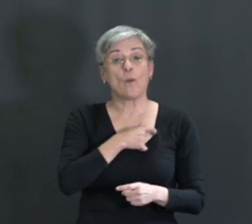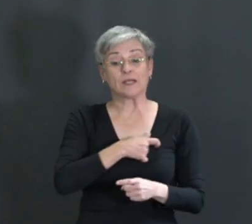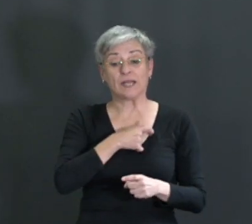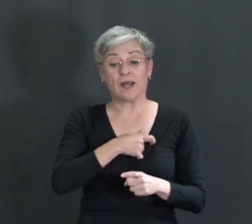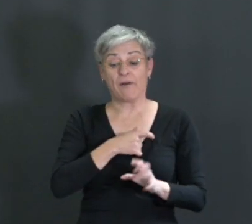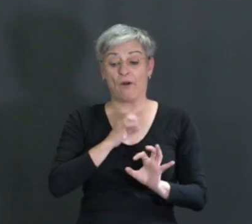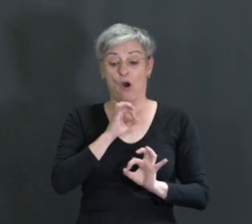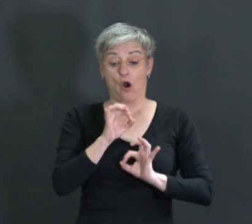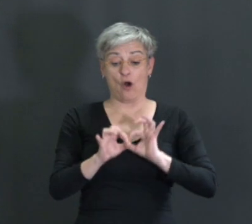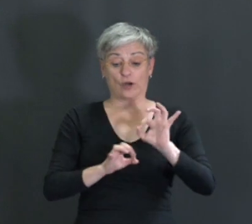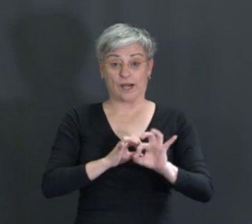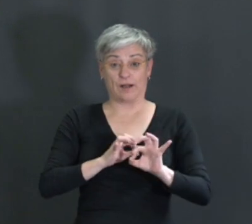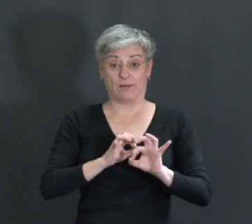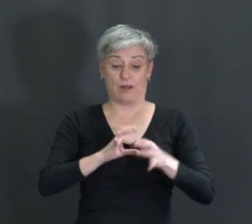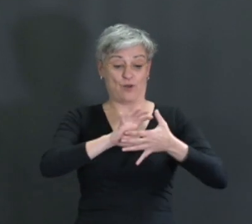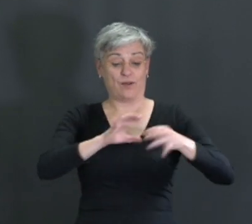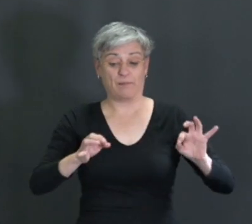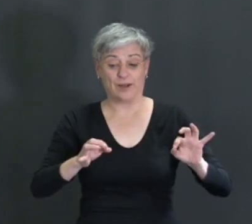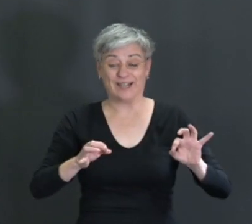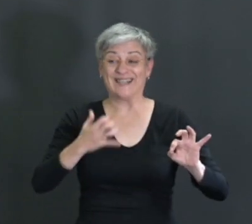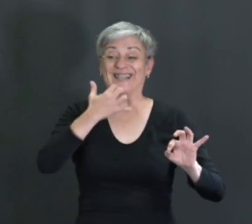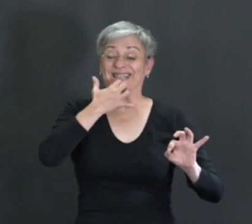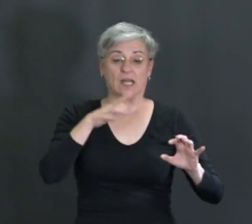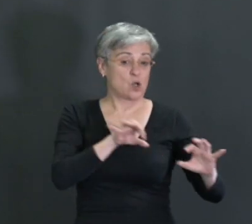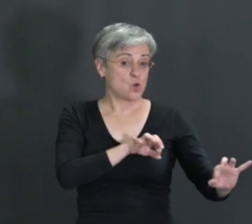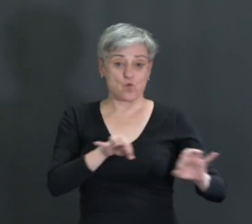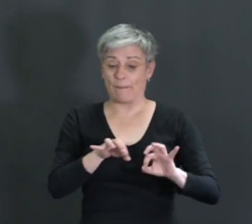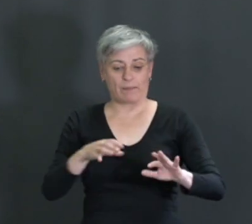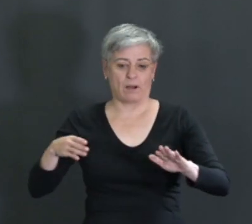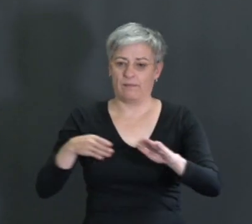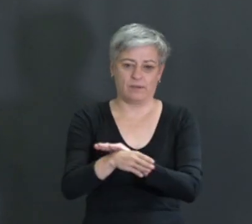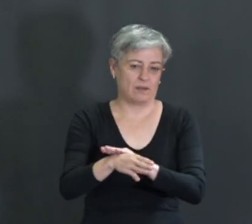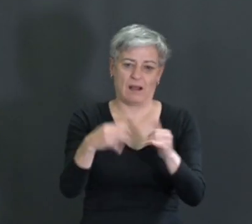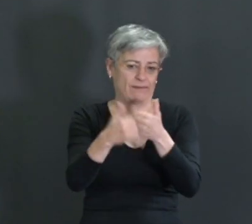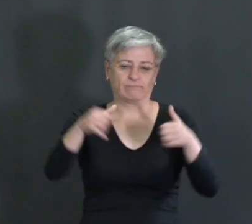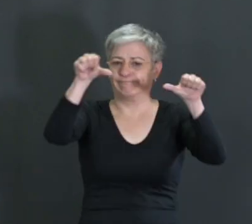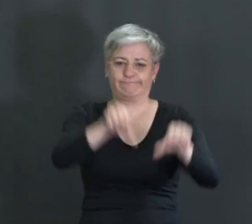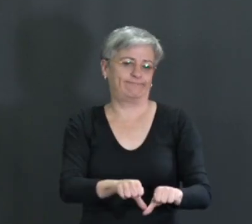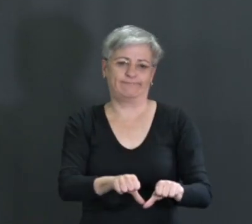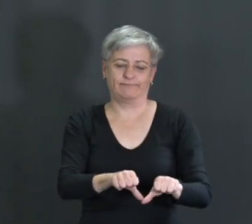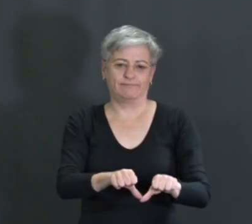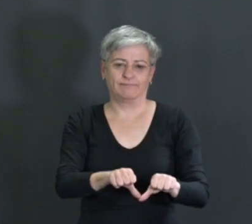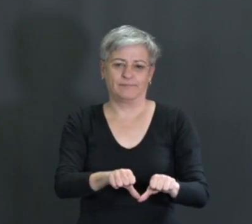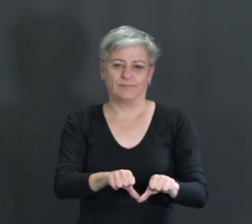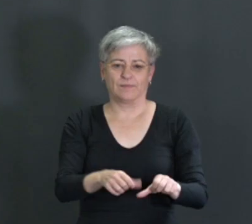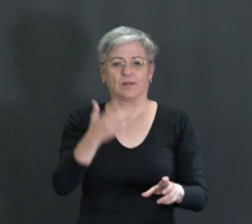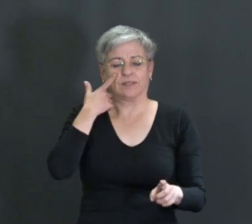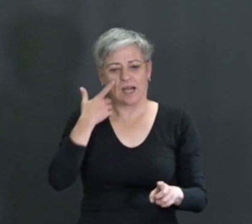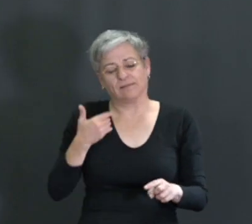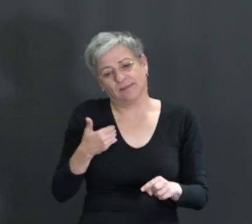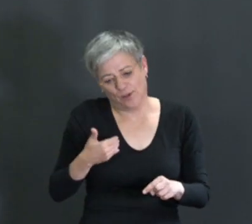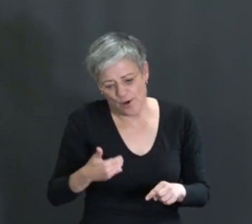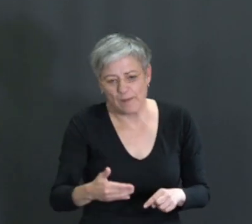organizador que no tenga previsto esa accesibilidad pues va a fracasar, ¿no? Y ahora, si quieres, vemos un poco